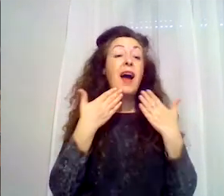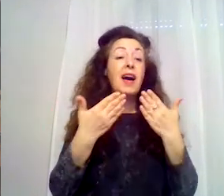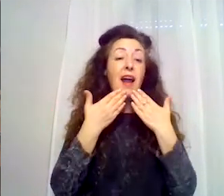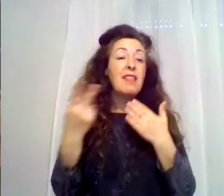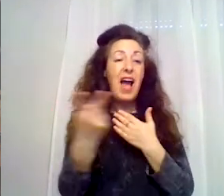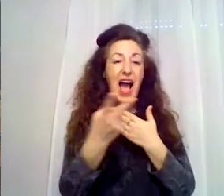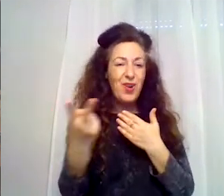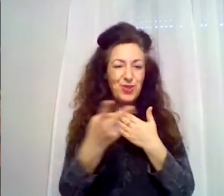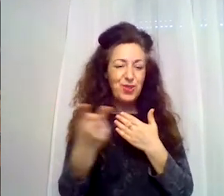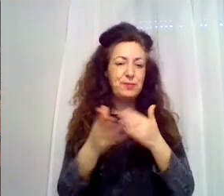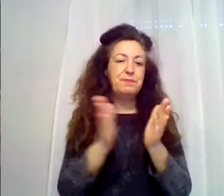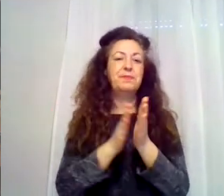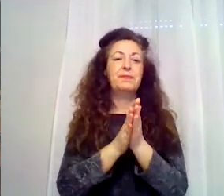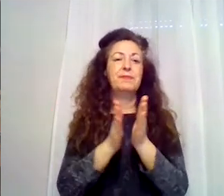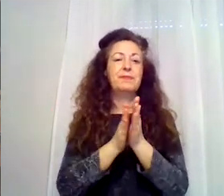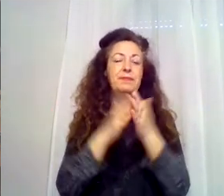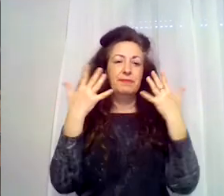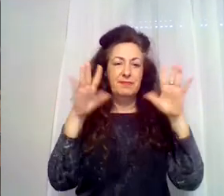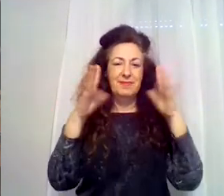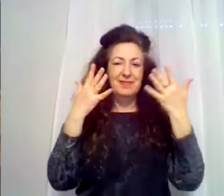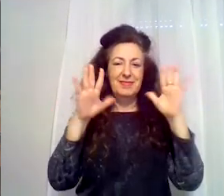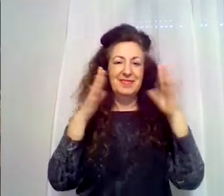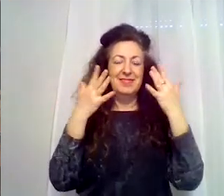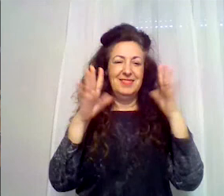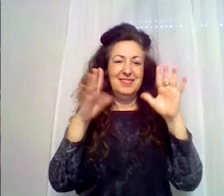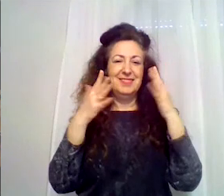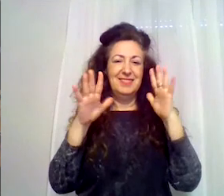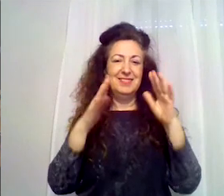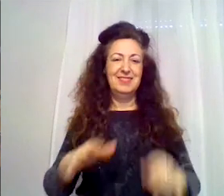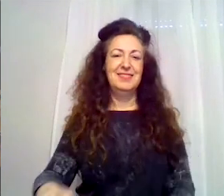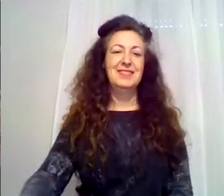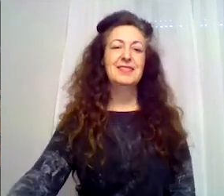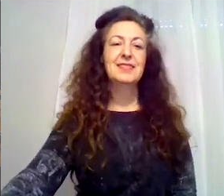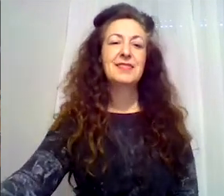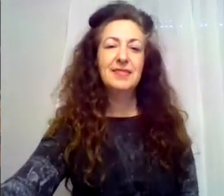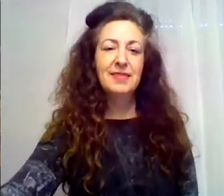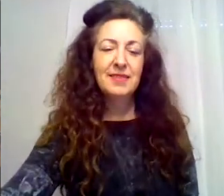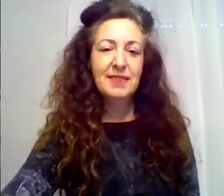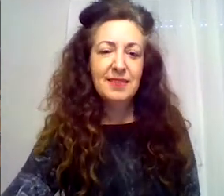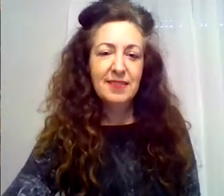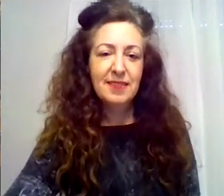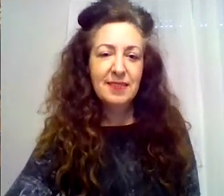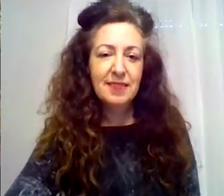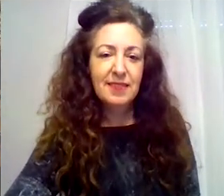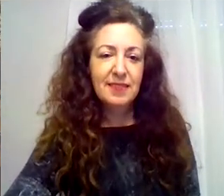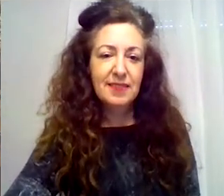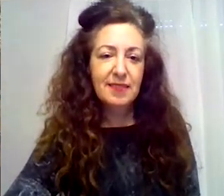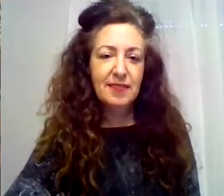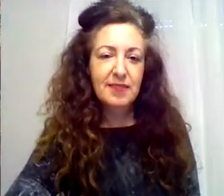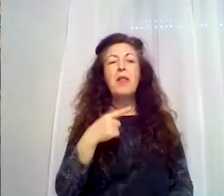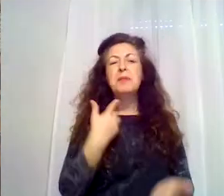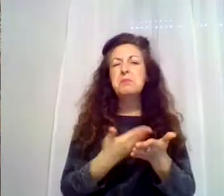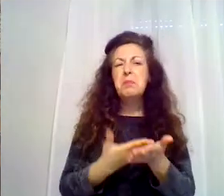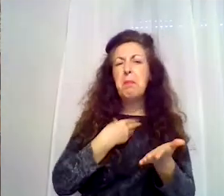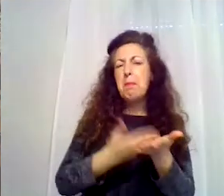como espía se hace pasar por católico, que como ha dicho él muy bien, bastaría con que dijese soy católico, Sí. porque no